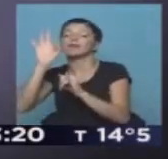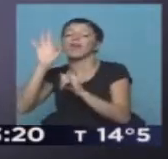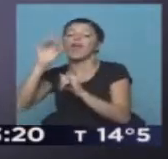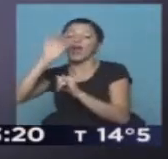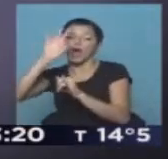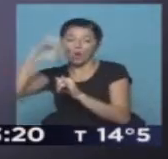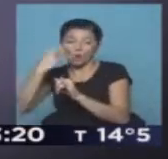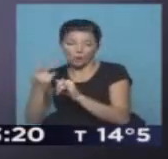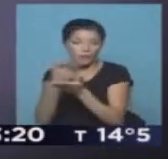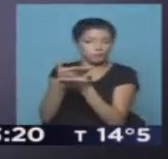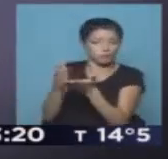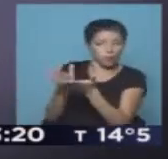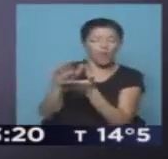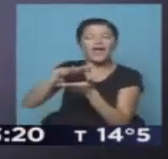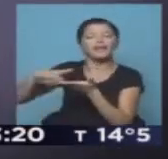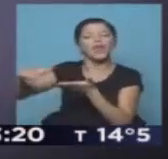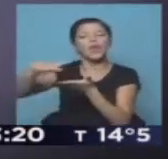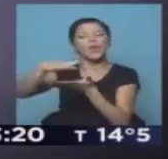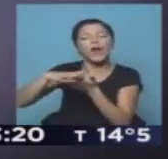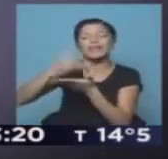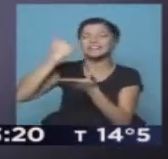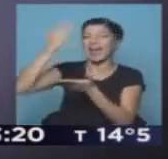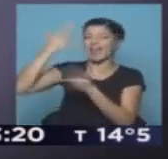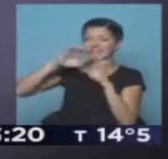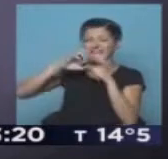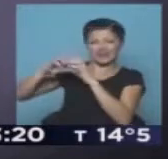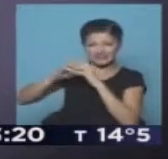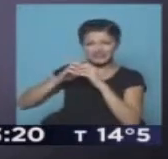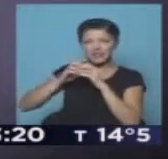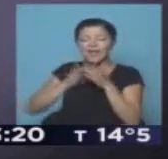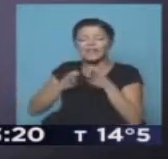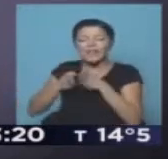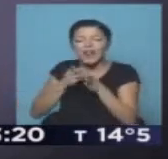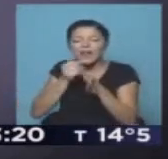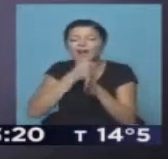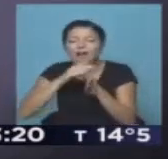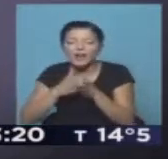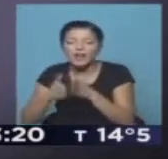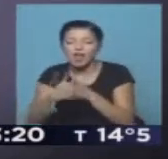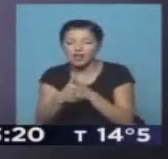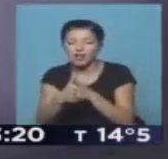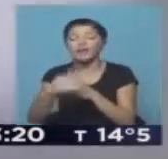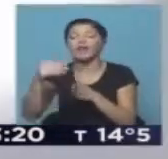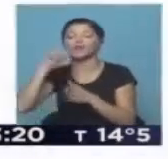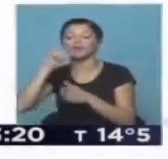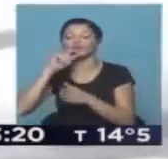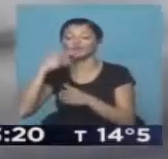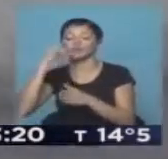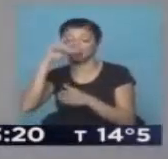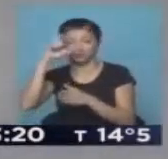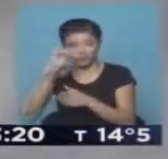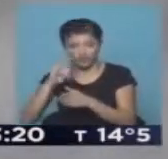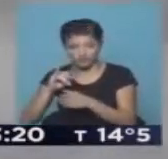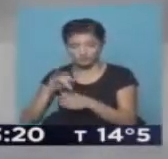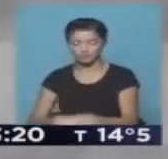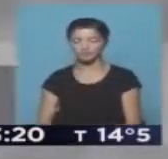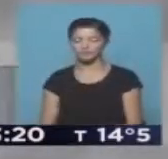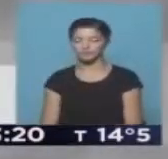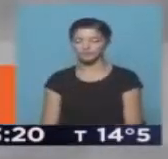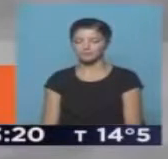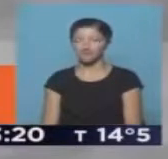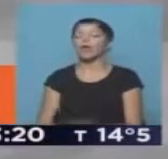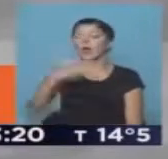situada en la región desde la crisis del canal de suez en 1957 tras varias